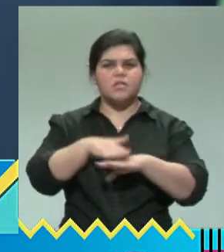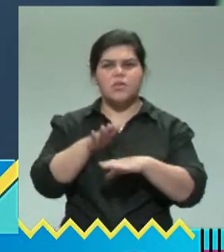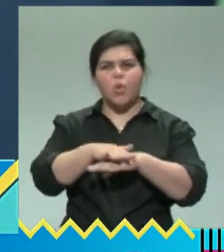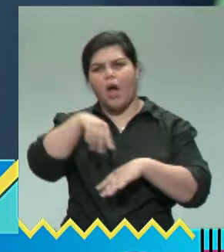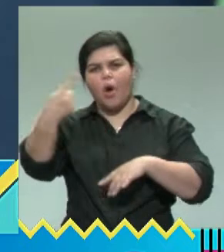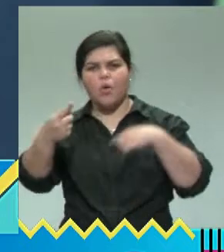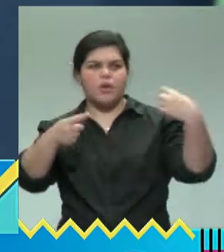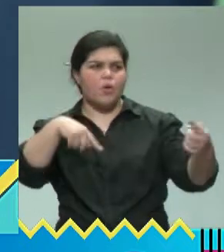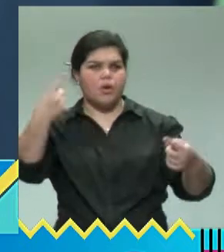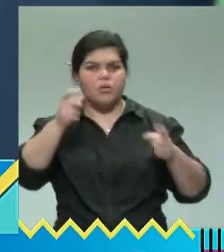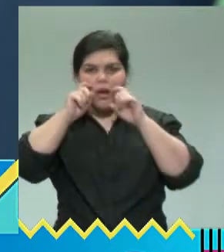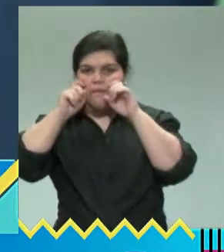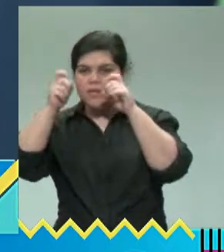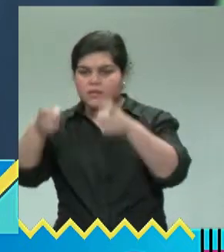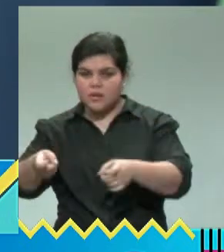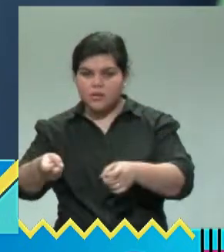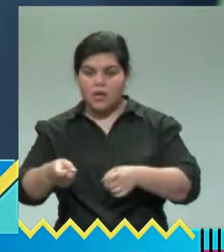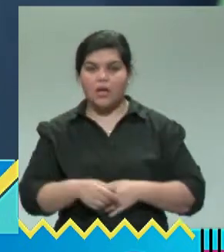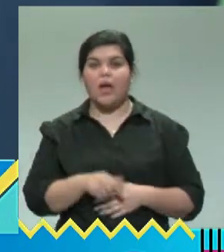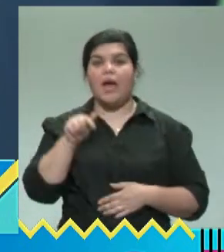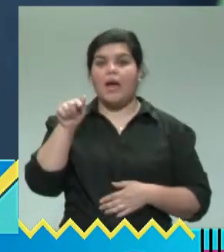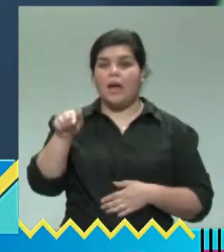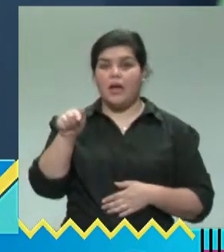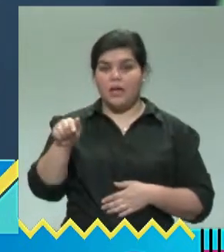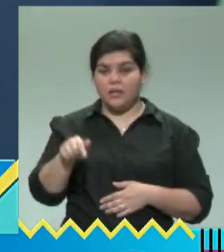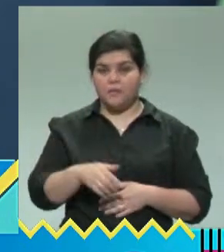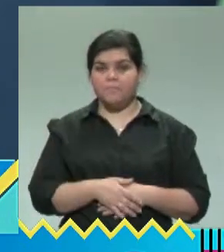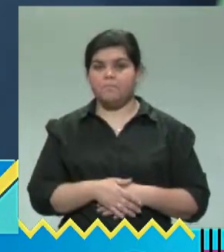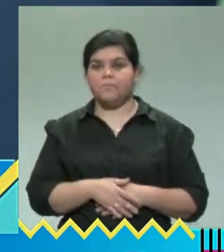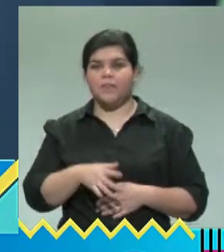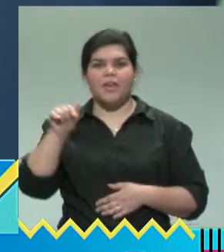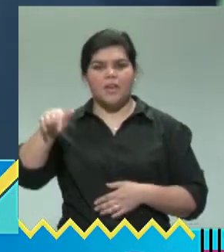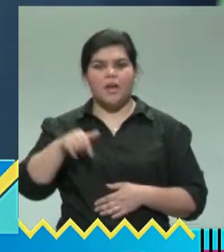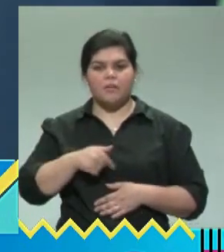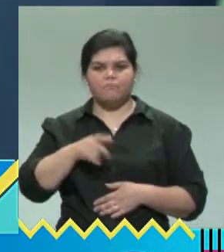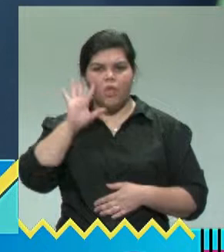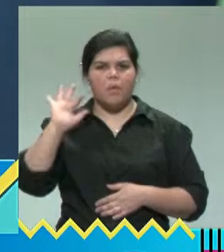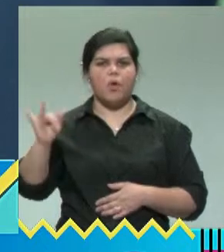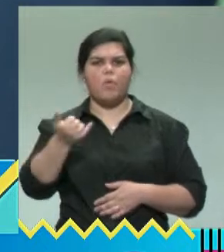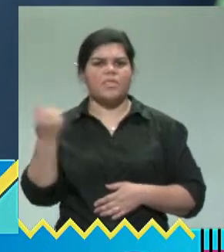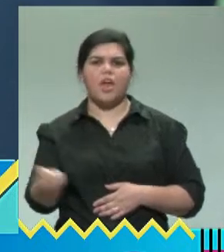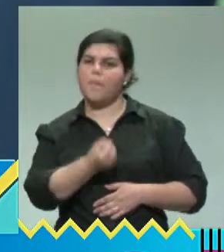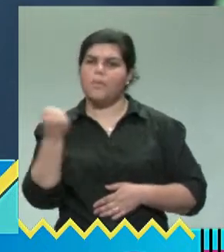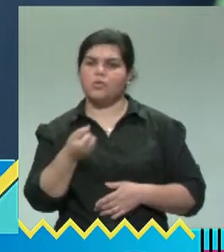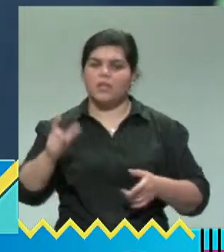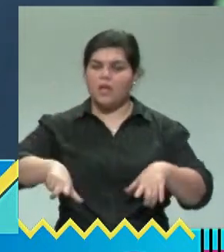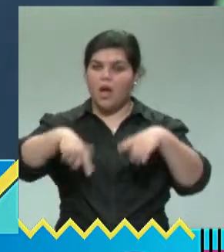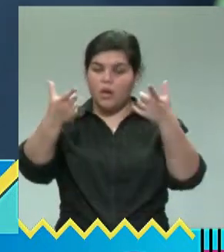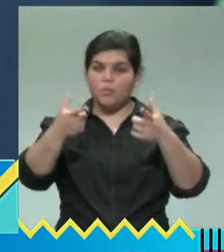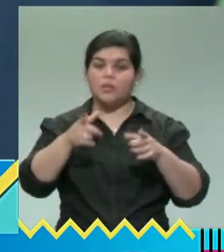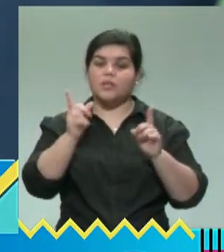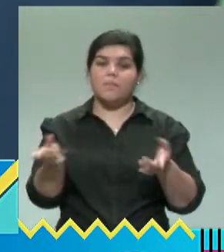lo que tenemos en la provincia. Y en este sentido creo que el árbol nos ayuda mucho. Y algo más de lo que planteaba